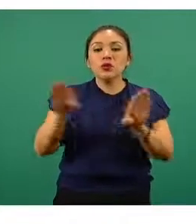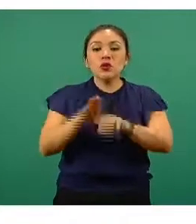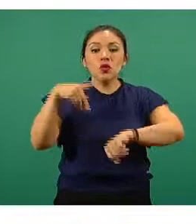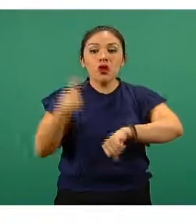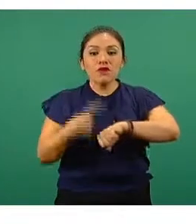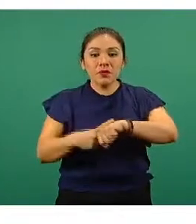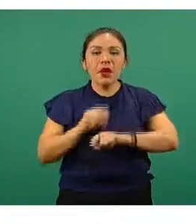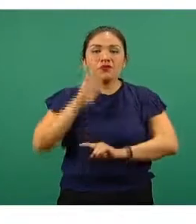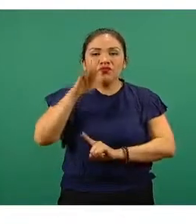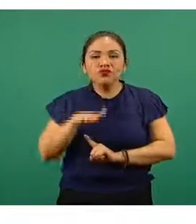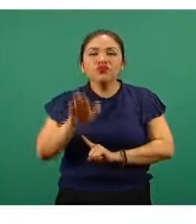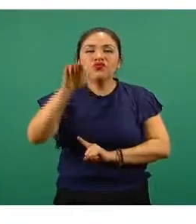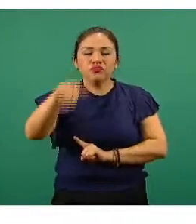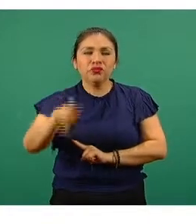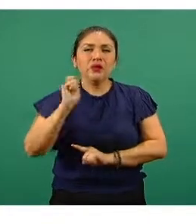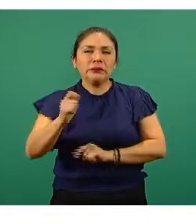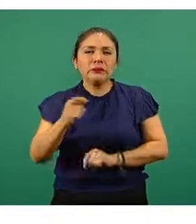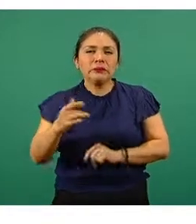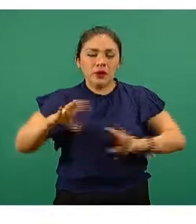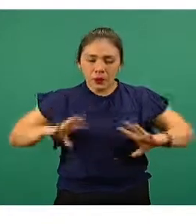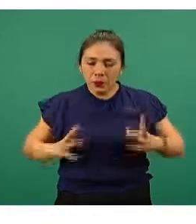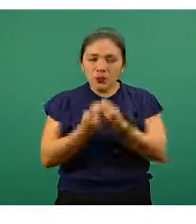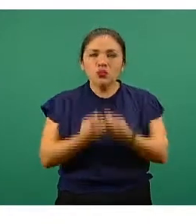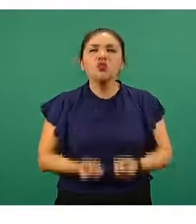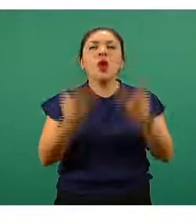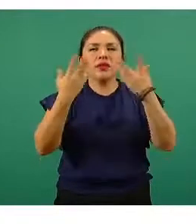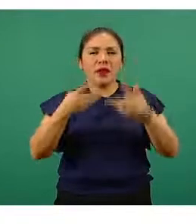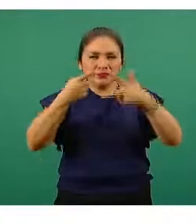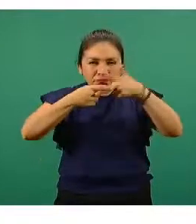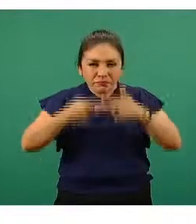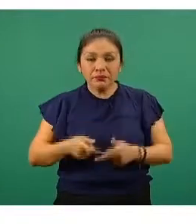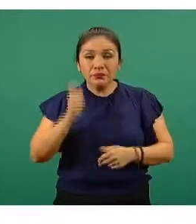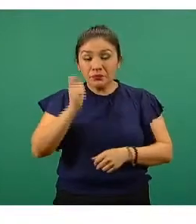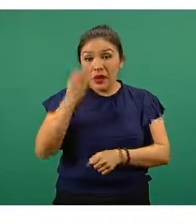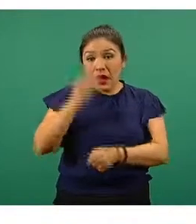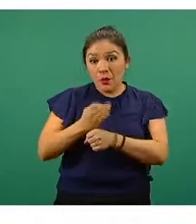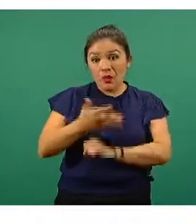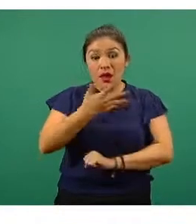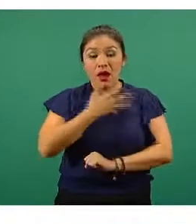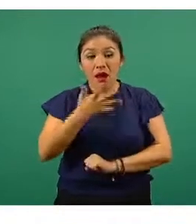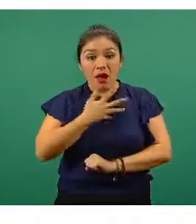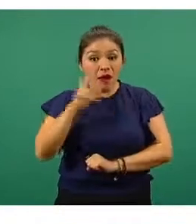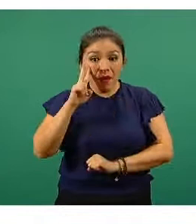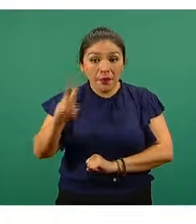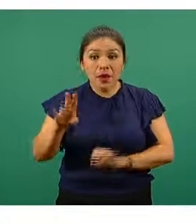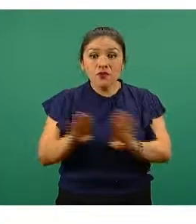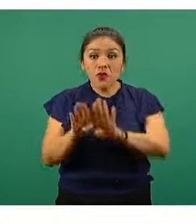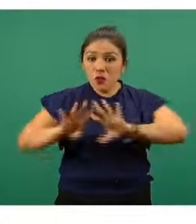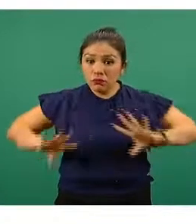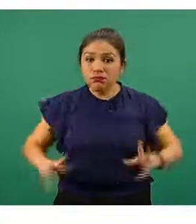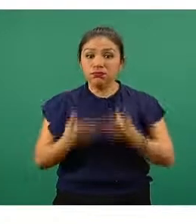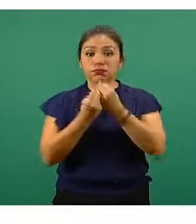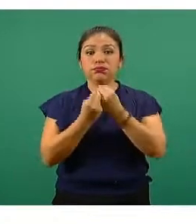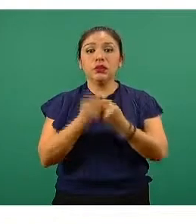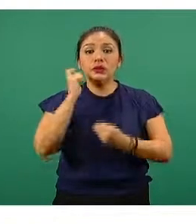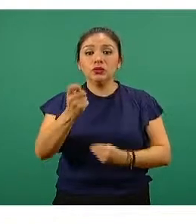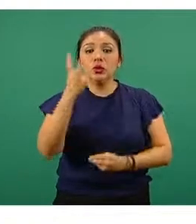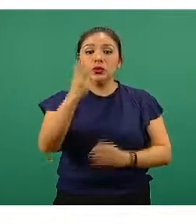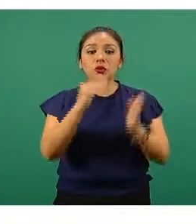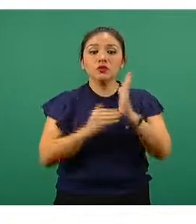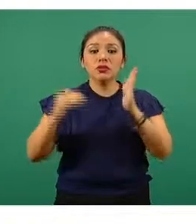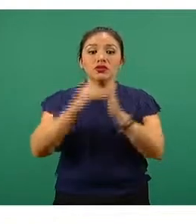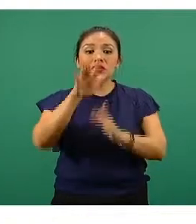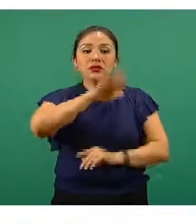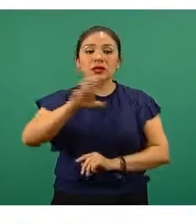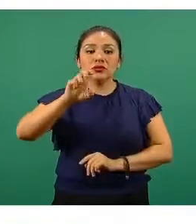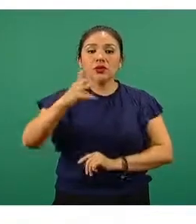de casos, de los casos estimados. Actualmente tenemos un total de